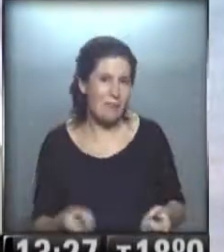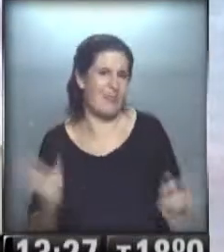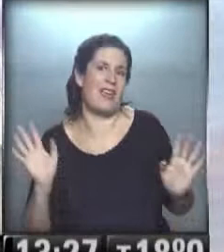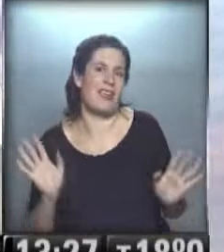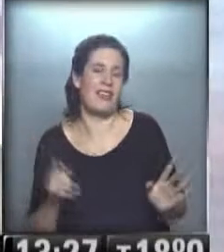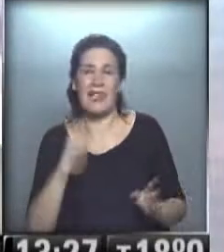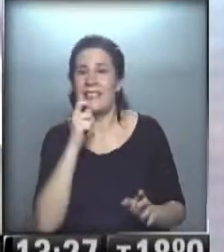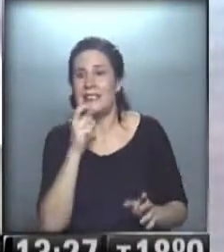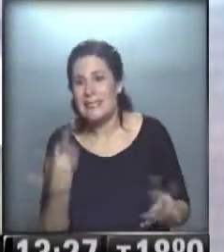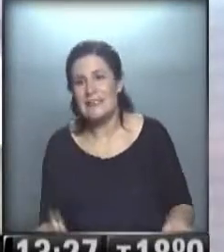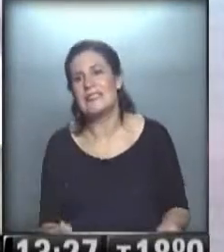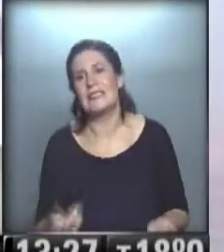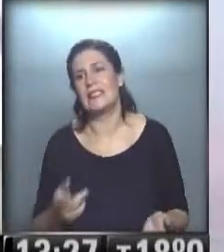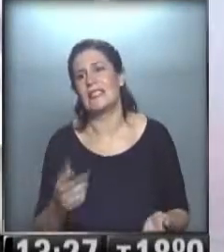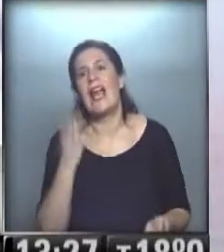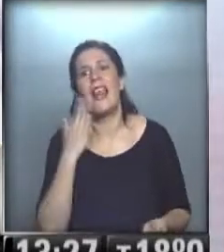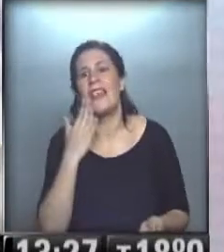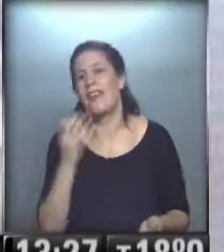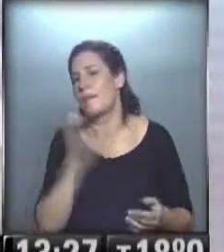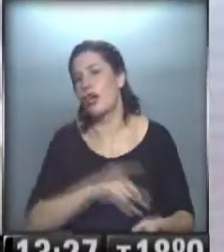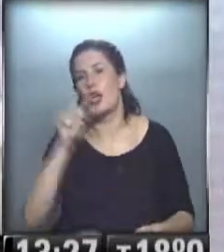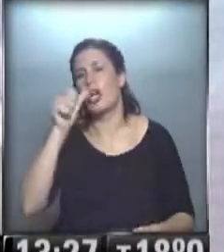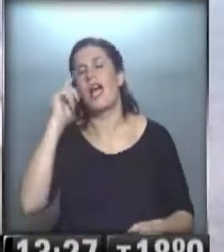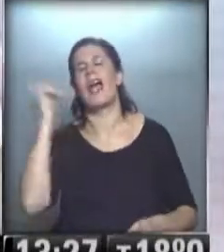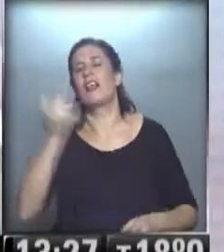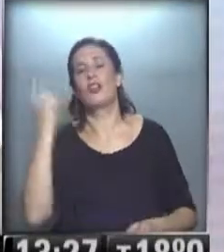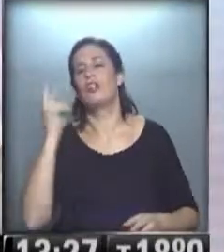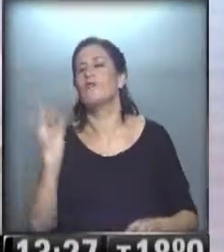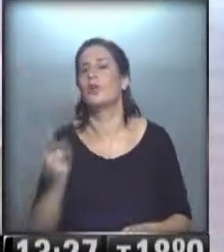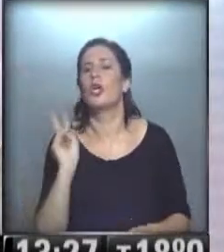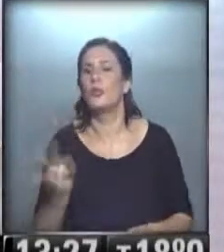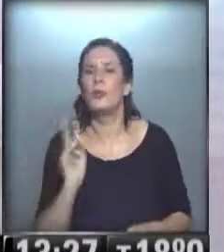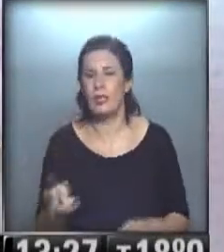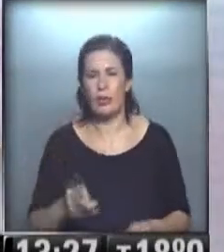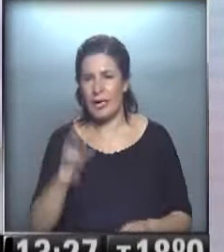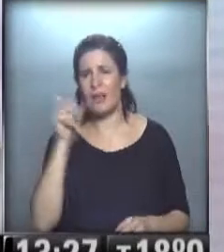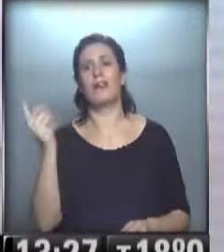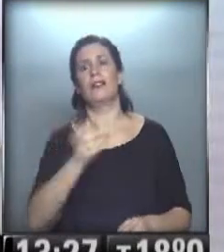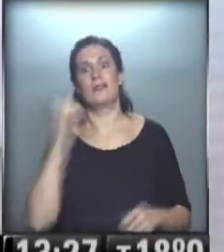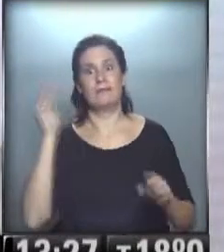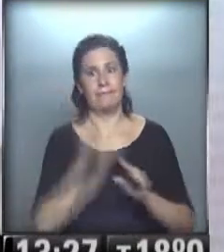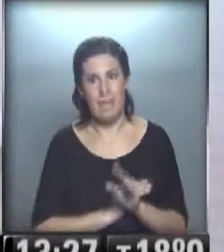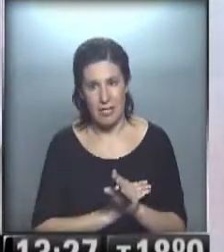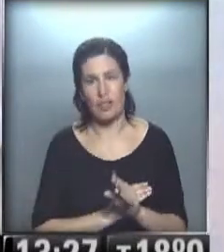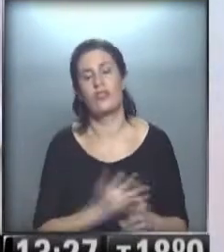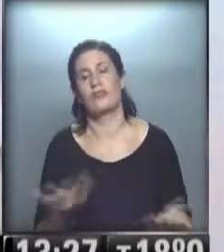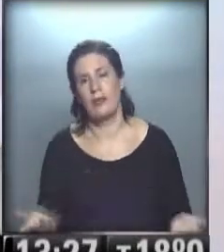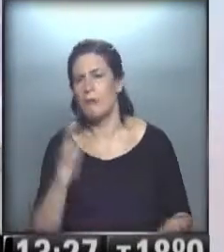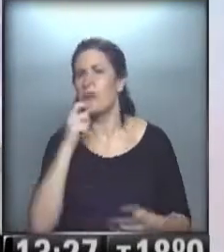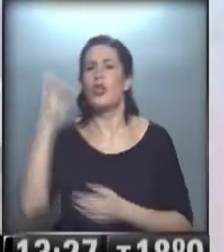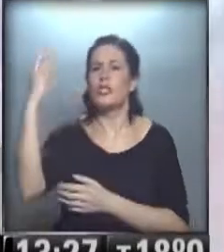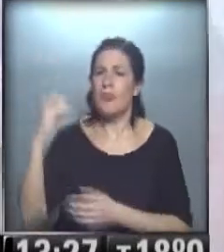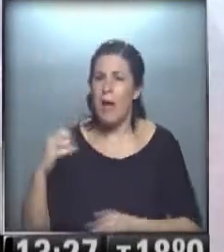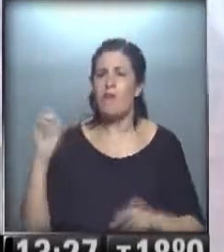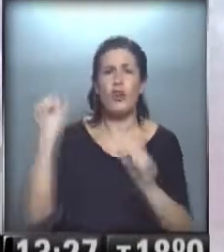comprar el día anterior si sabía que no había prohibición. Ese es un primer tema, obviamente, que cuando vemos semáforos rotos,